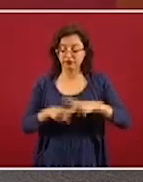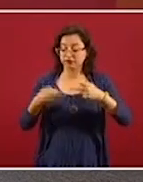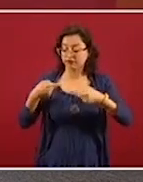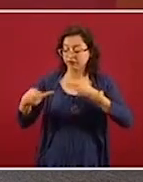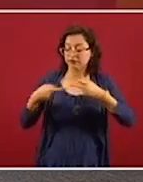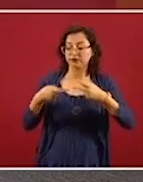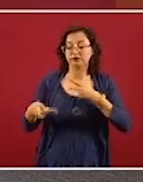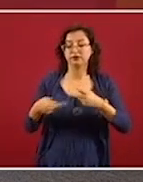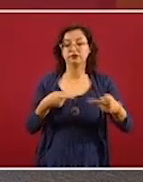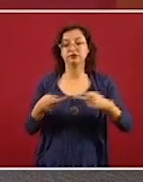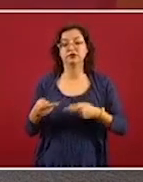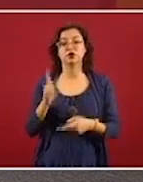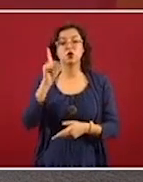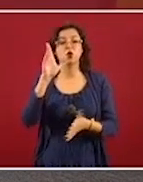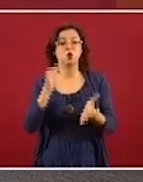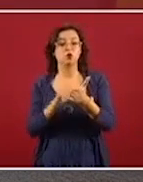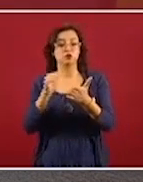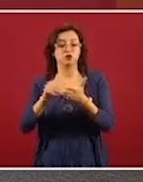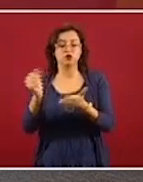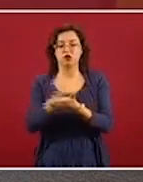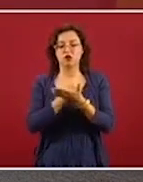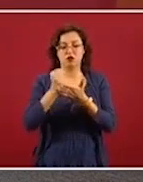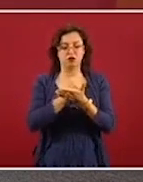es la entrega de 1 millón de créditos